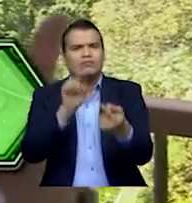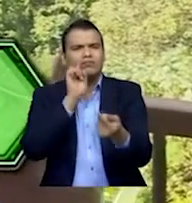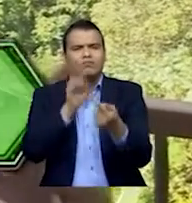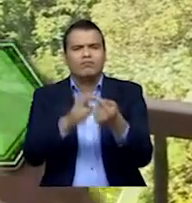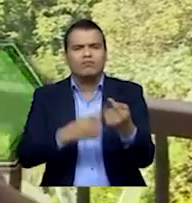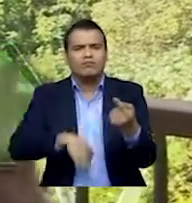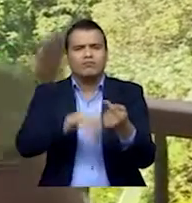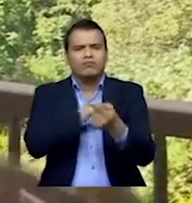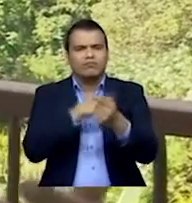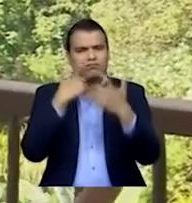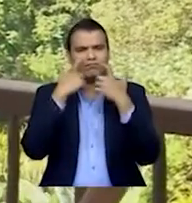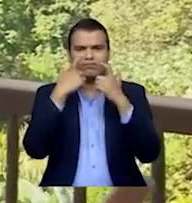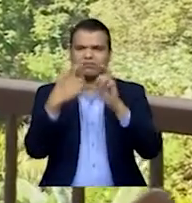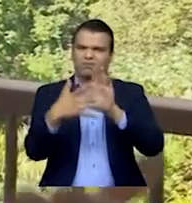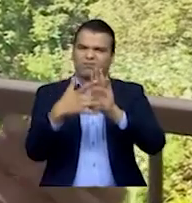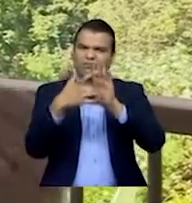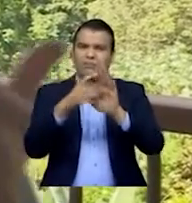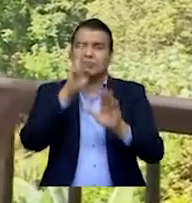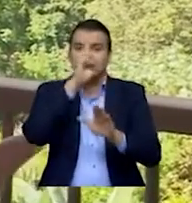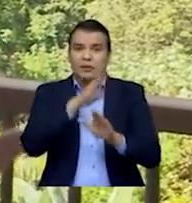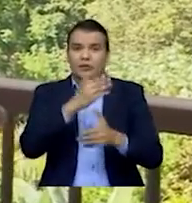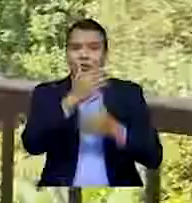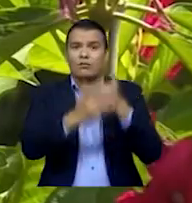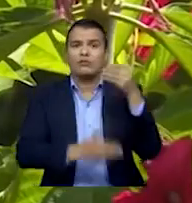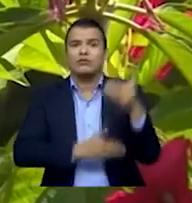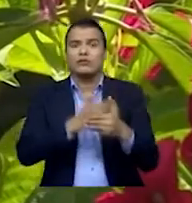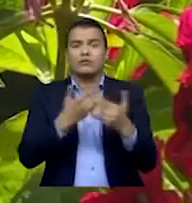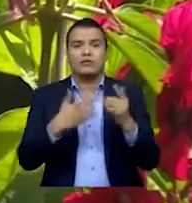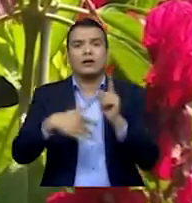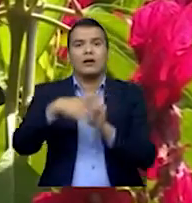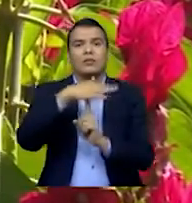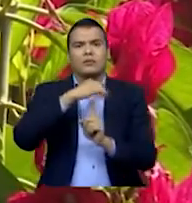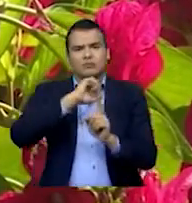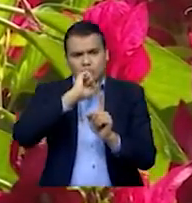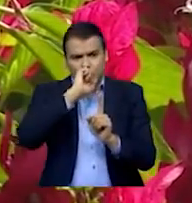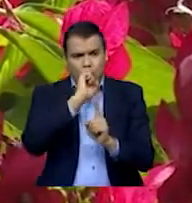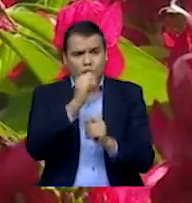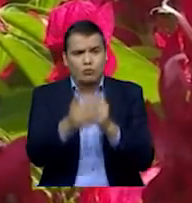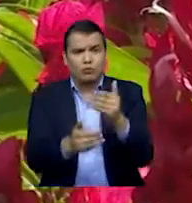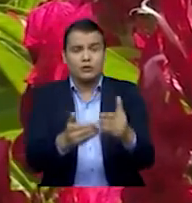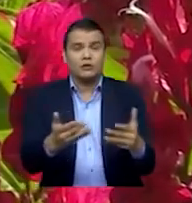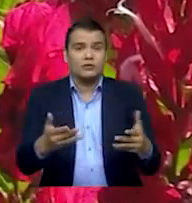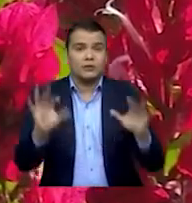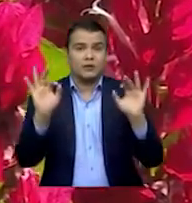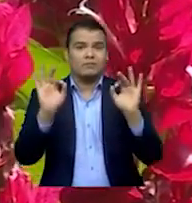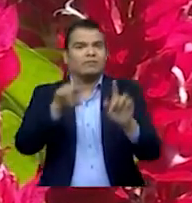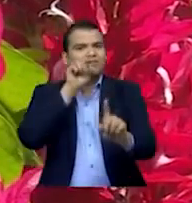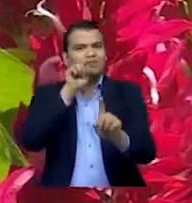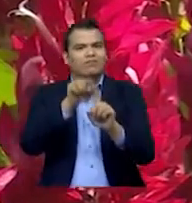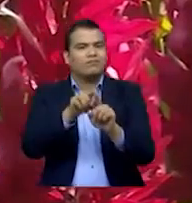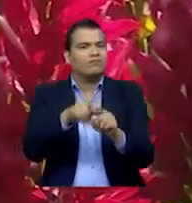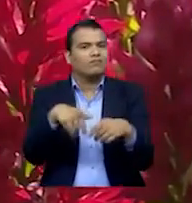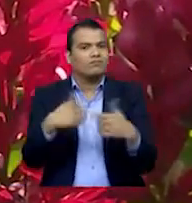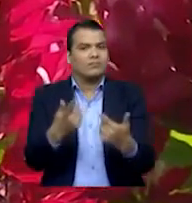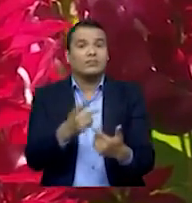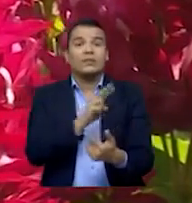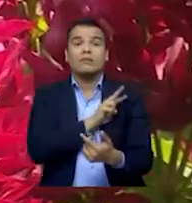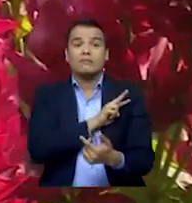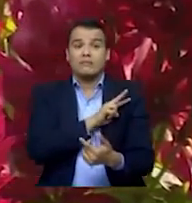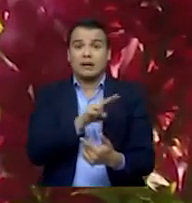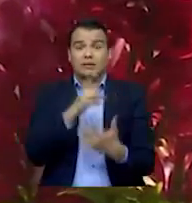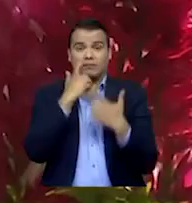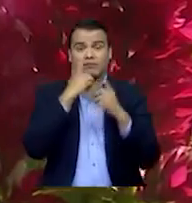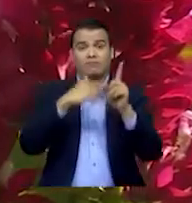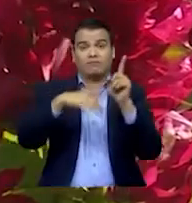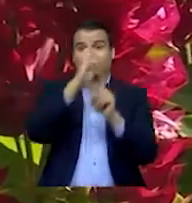como un departamento verde y como el municipio como ambientalista que siempre lo dicho por un valle verde y productivo cuando estaba asamblea y